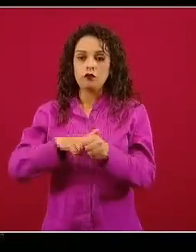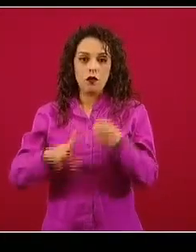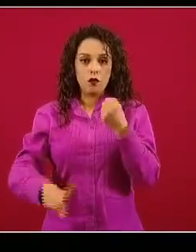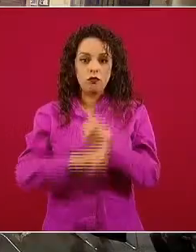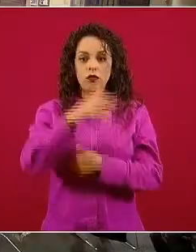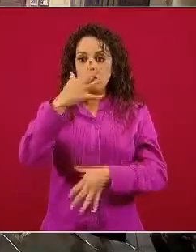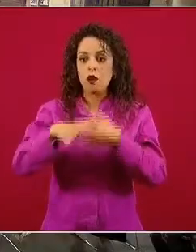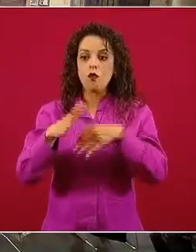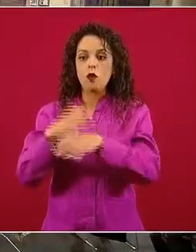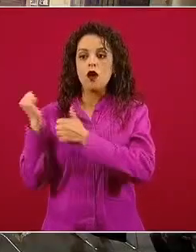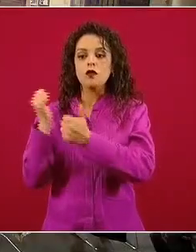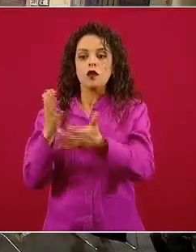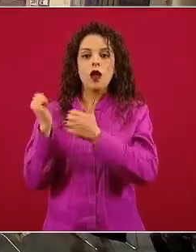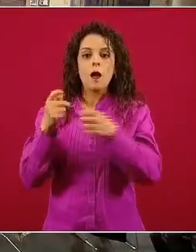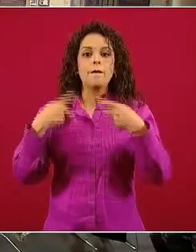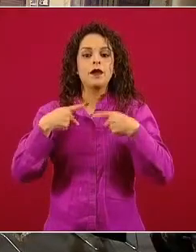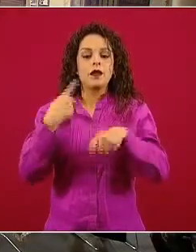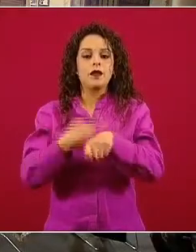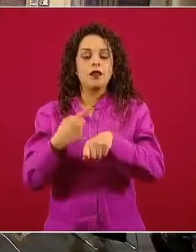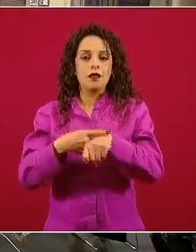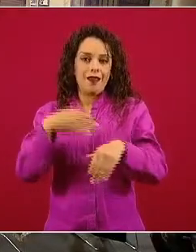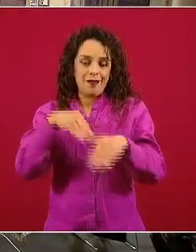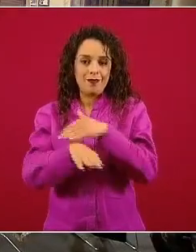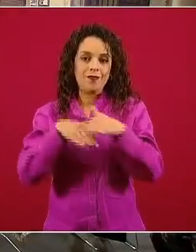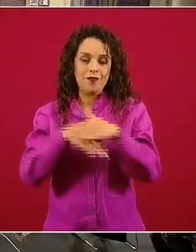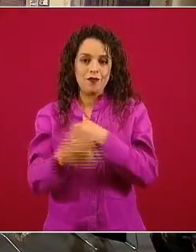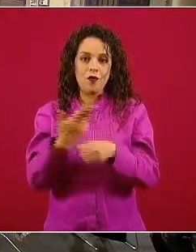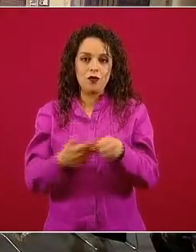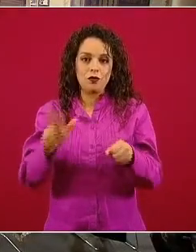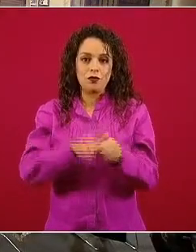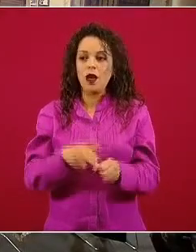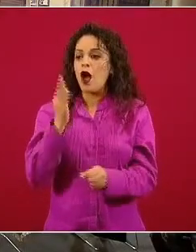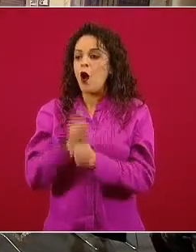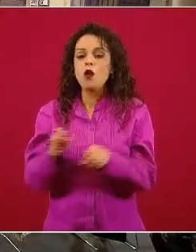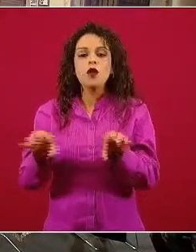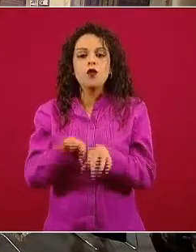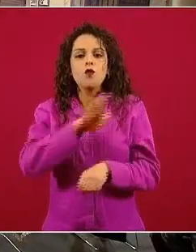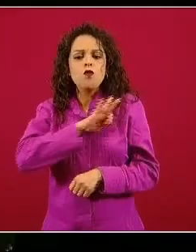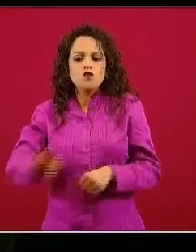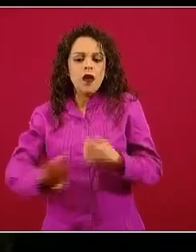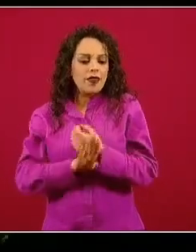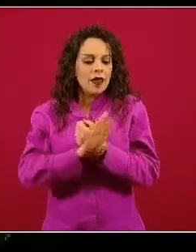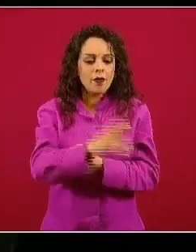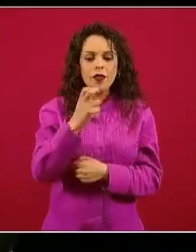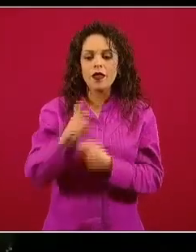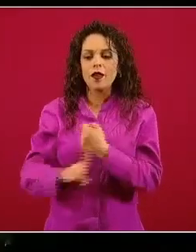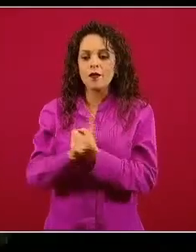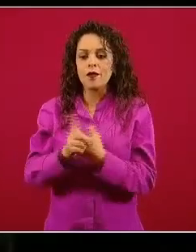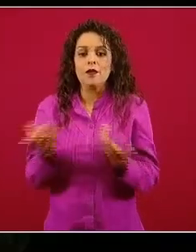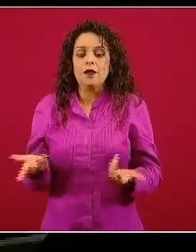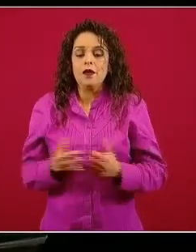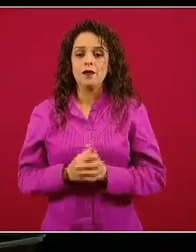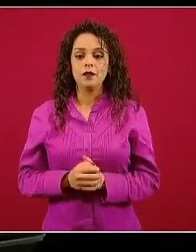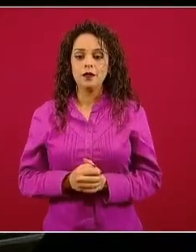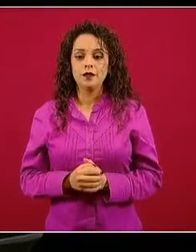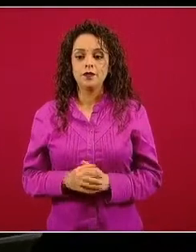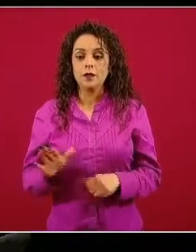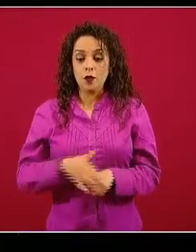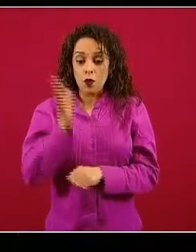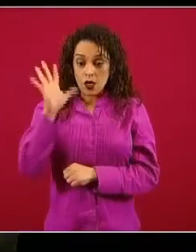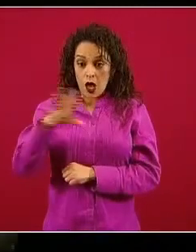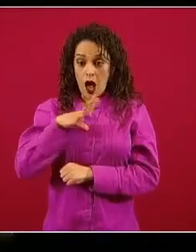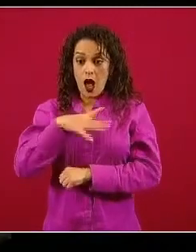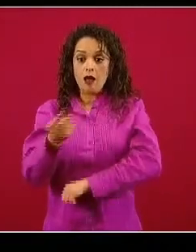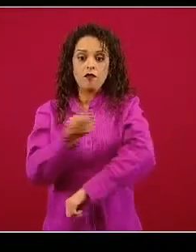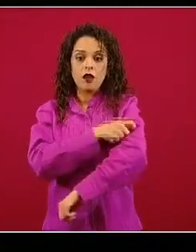llegaban los enfermos y todo esto. ¿Cómo evitar que esto ahora se presente? Porque gente va a decir, no, pues qué más da que vaya al hospital si ya hay una vacuna.